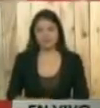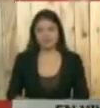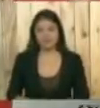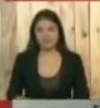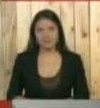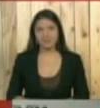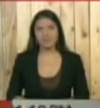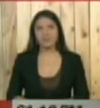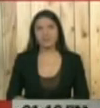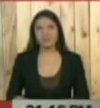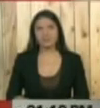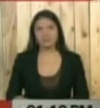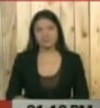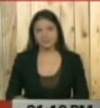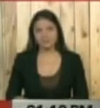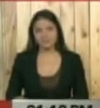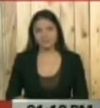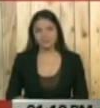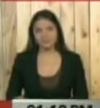Quiero